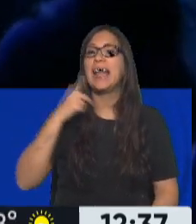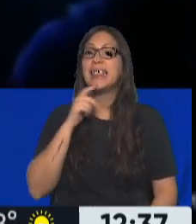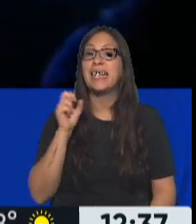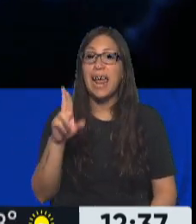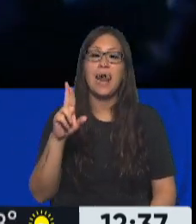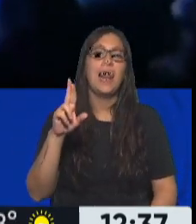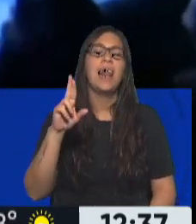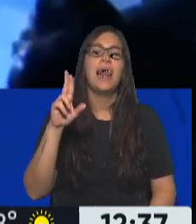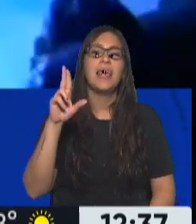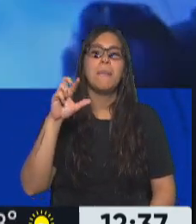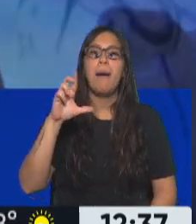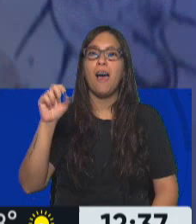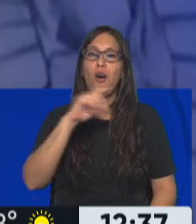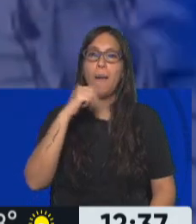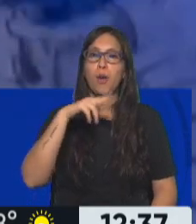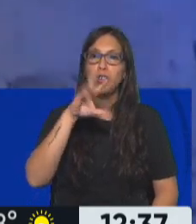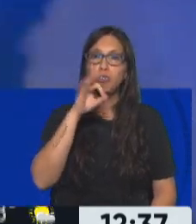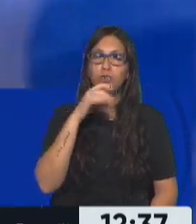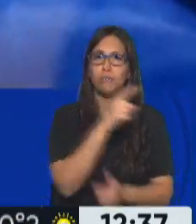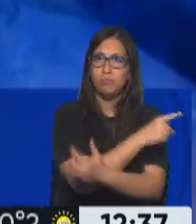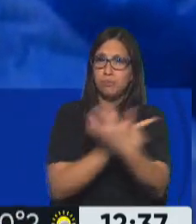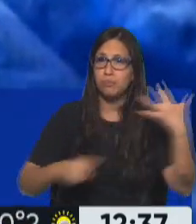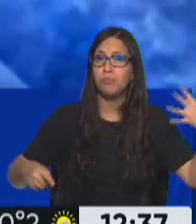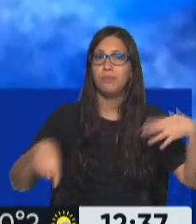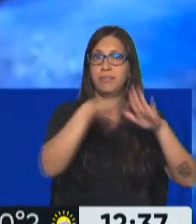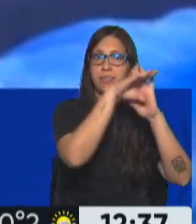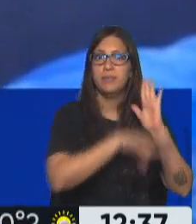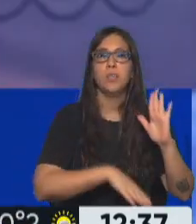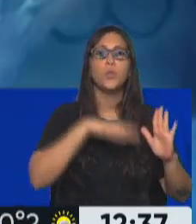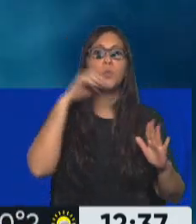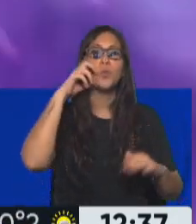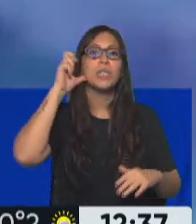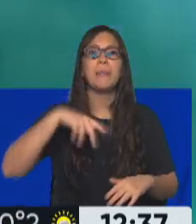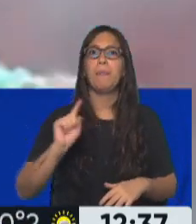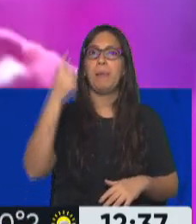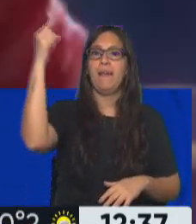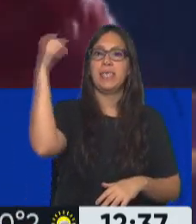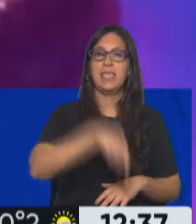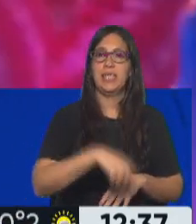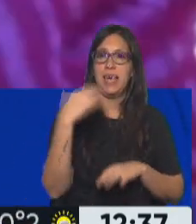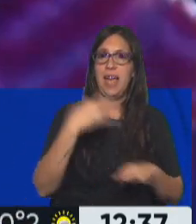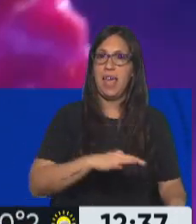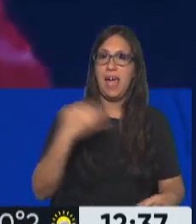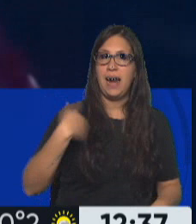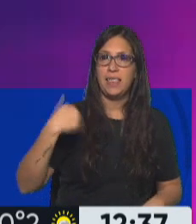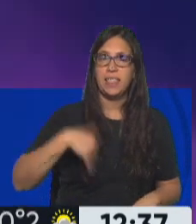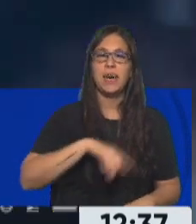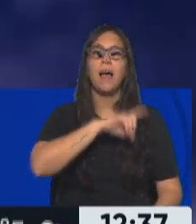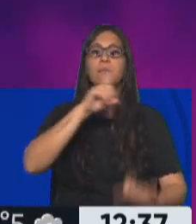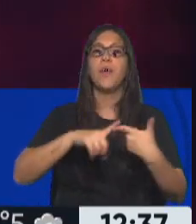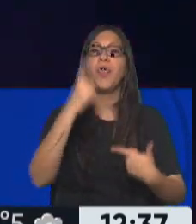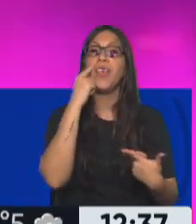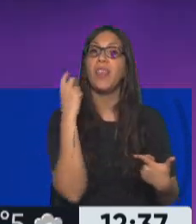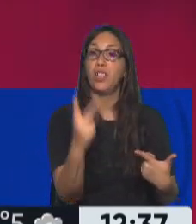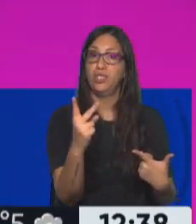de todo el primero de los días. Justin Timberlake, bueno, primera vez en la Argentina, recordemos, por supuesto. Si me voy al número 2